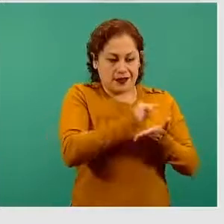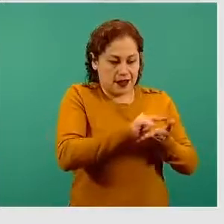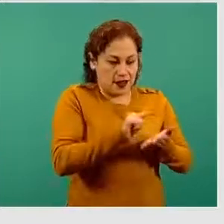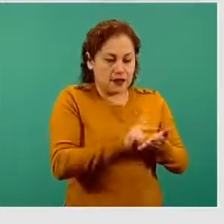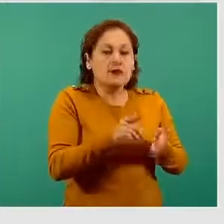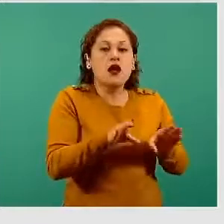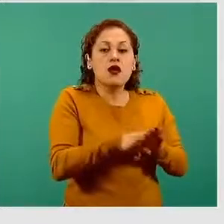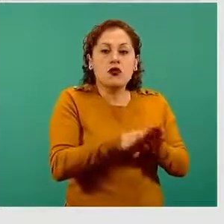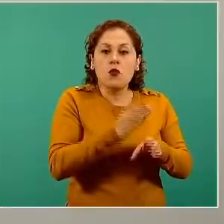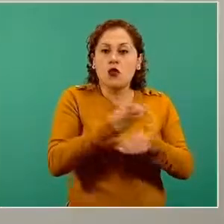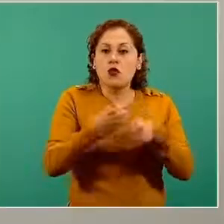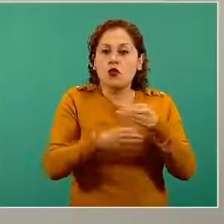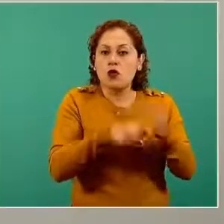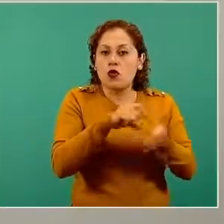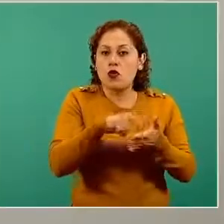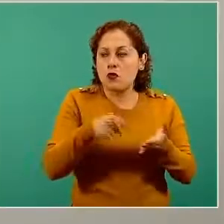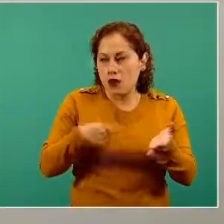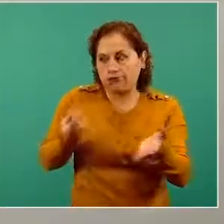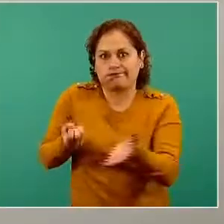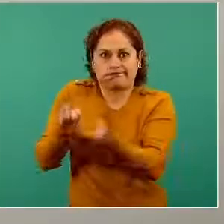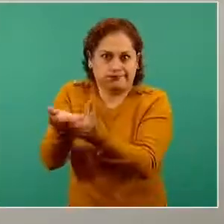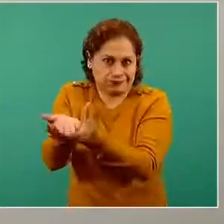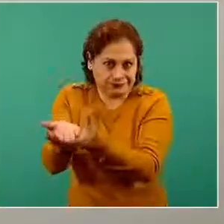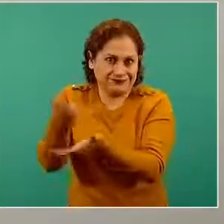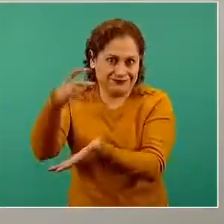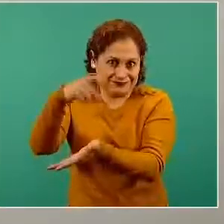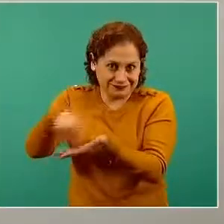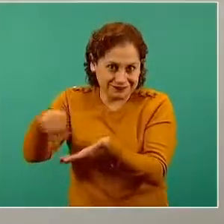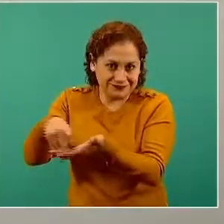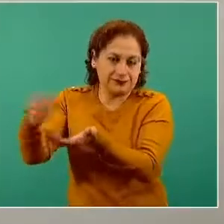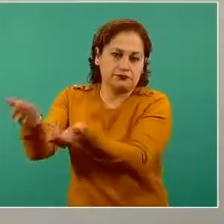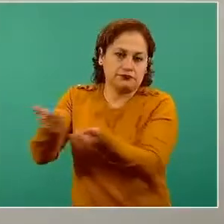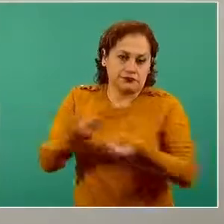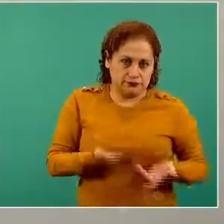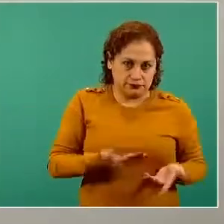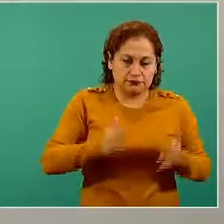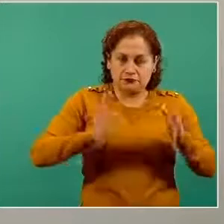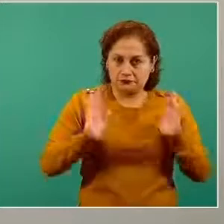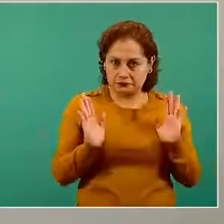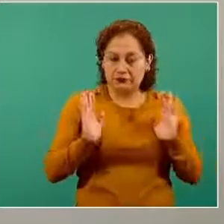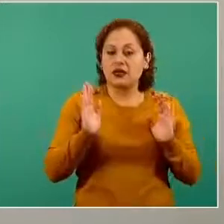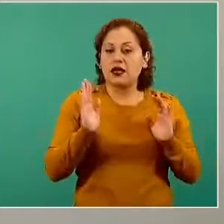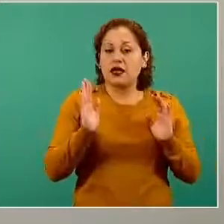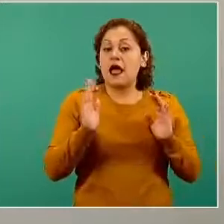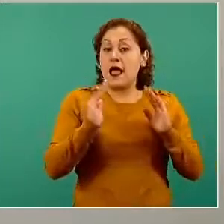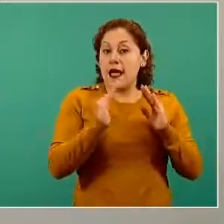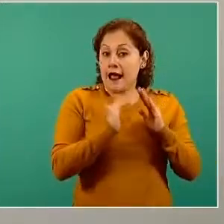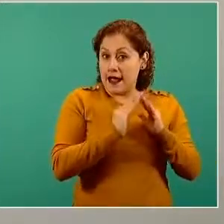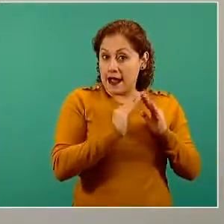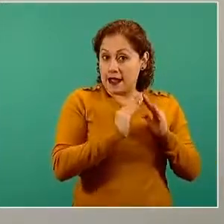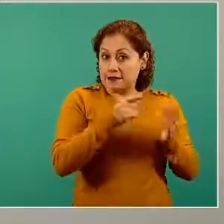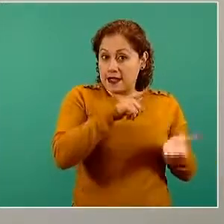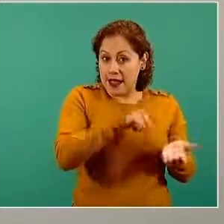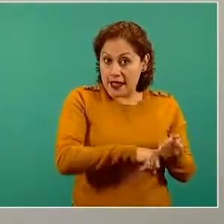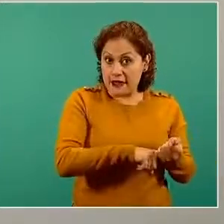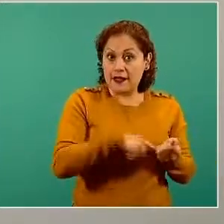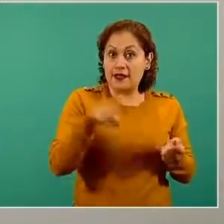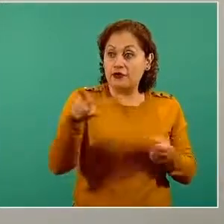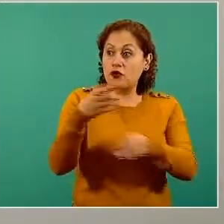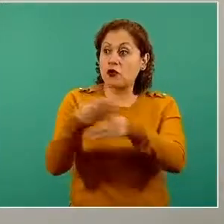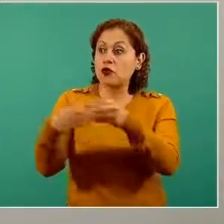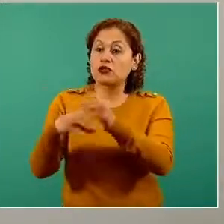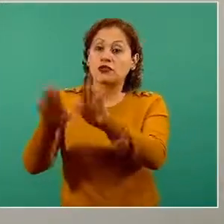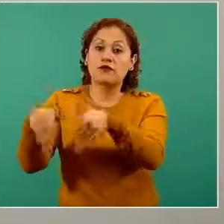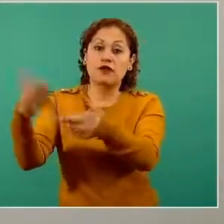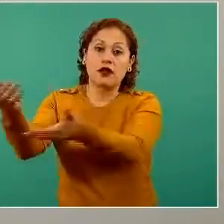entorno y el interior de mi hogar pues libre, obviamente, lo más que se pueda de gérmenes y otro tipo de